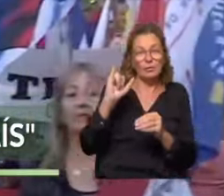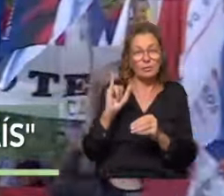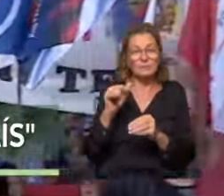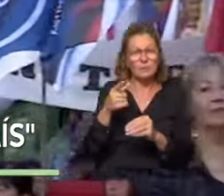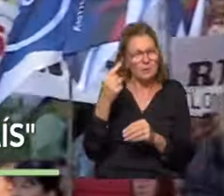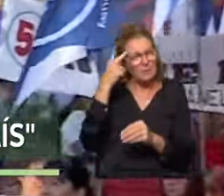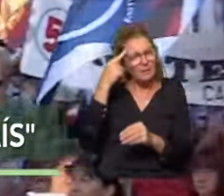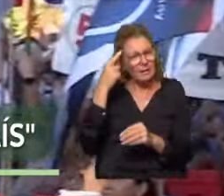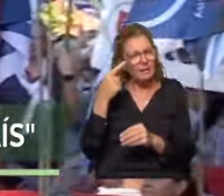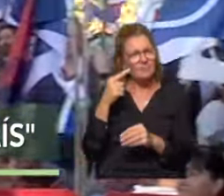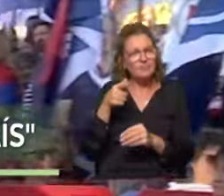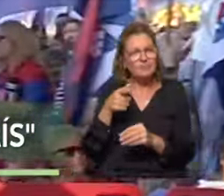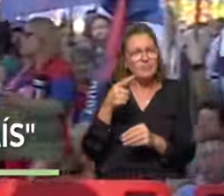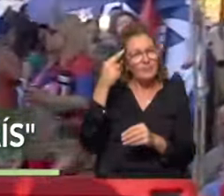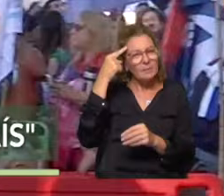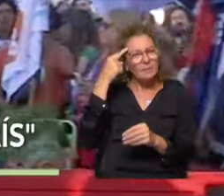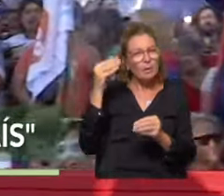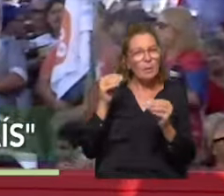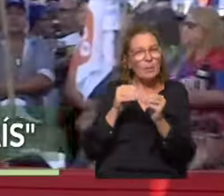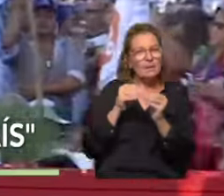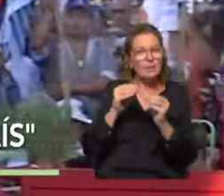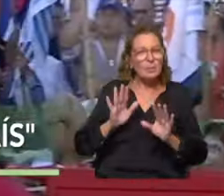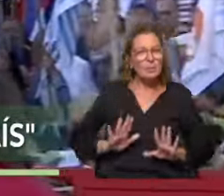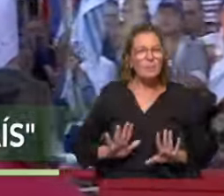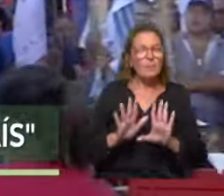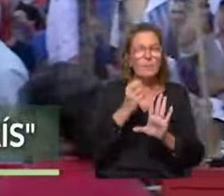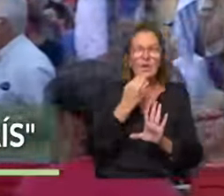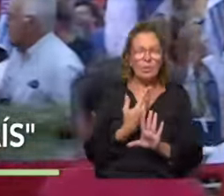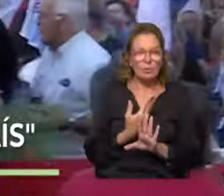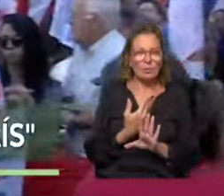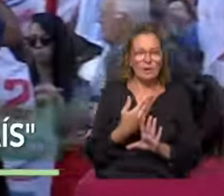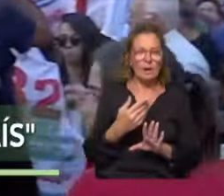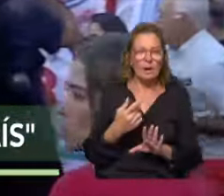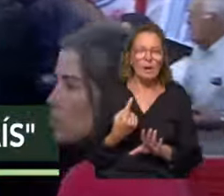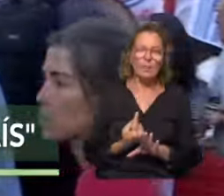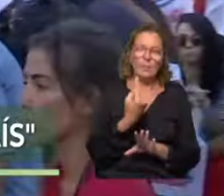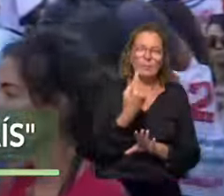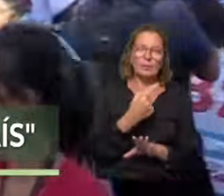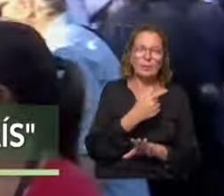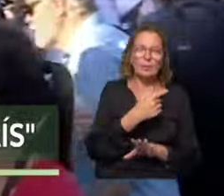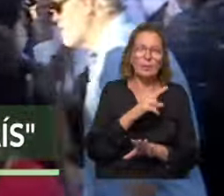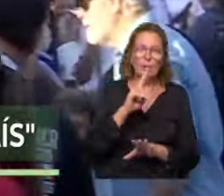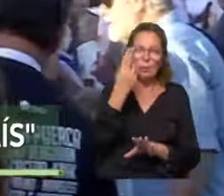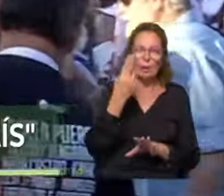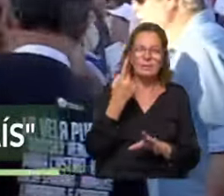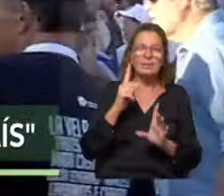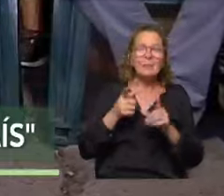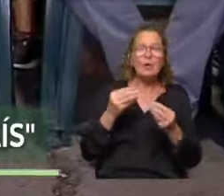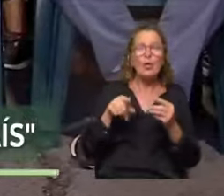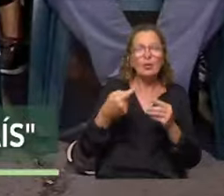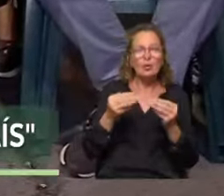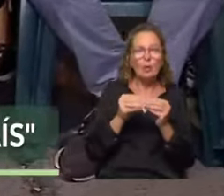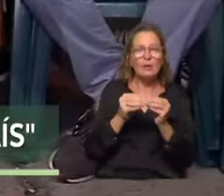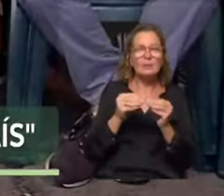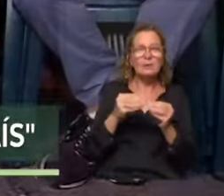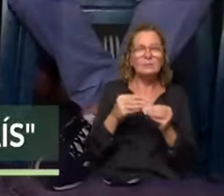Orsi? Porque creo que es el compañero que está preparado, mejor preparado para conducir el país. Sé que hay muchos compañeros que también están preparados, pero